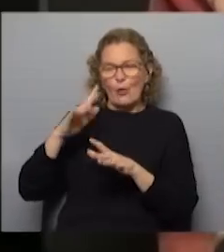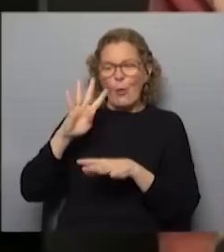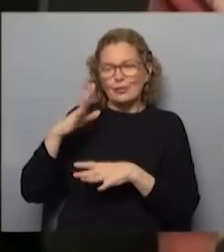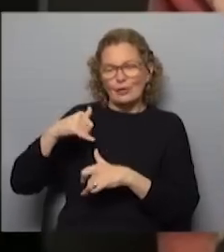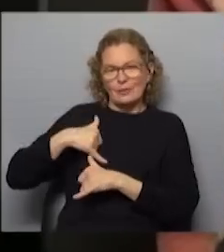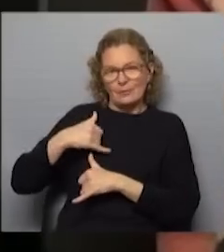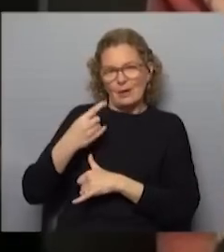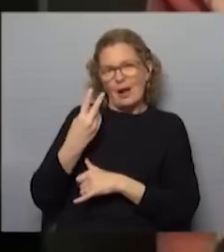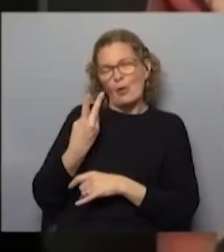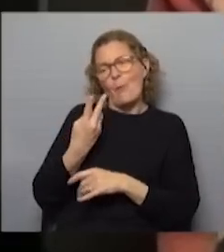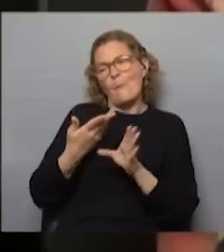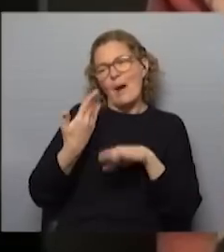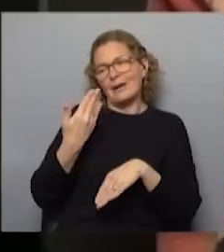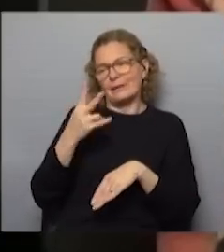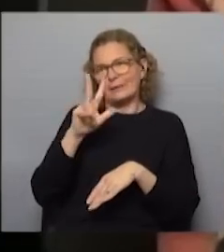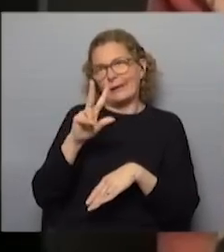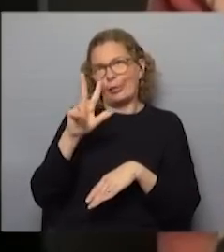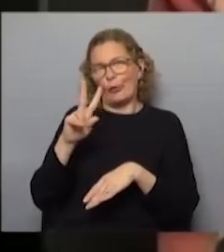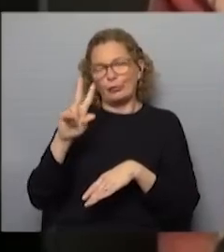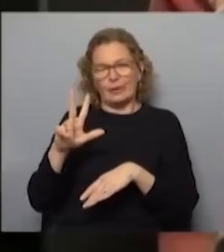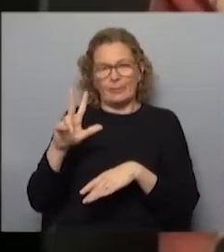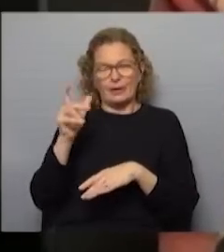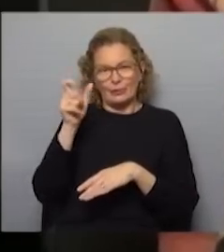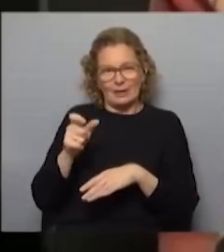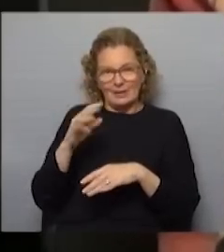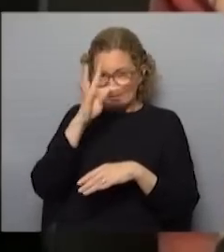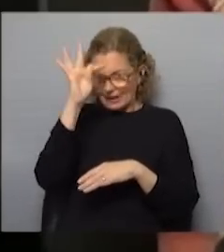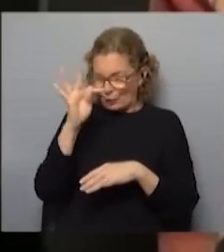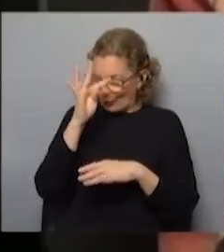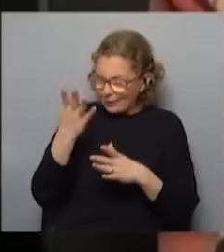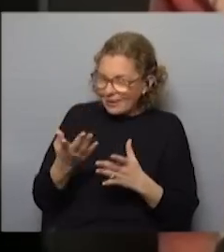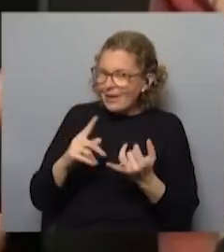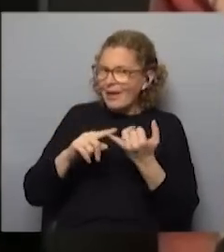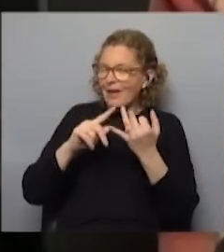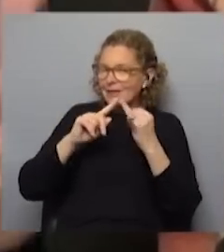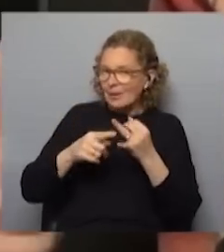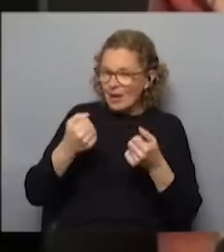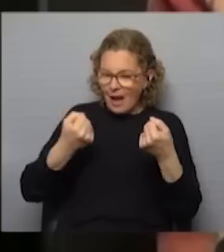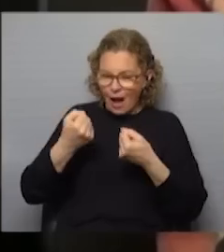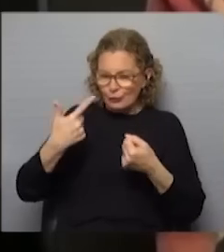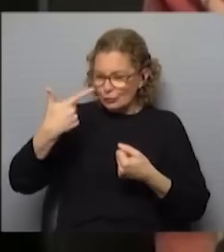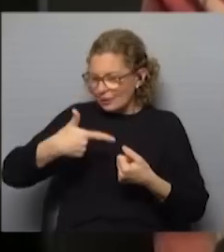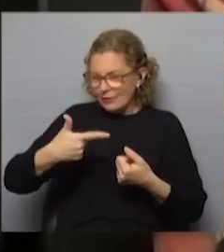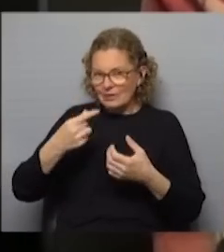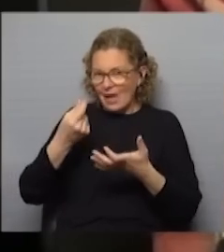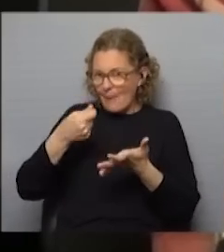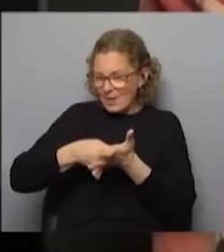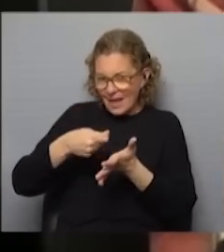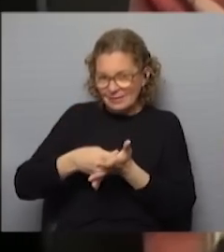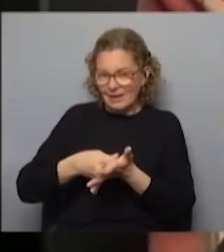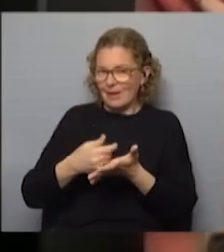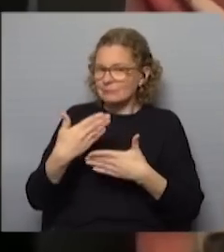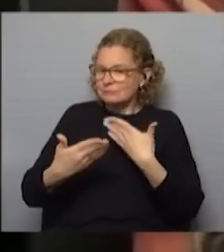algo más que dos personas que tres personas y se requería tecnología y se requería autos nafta dinero